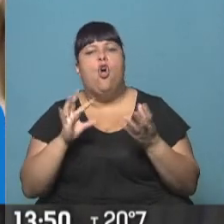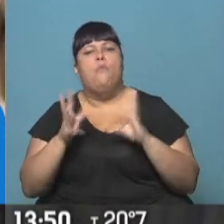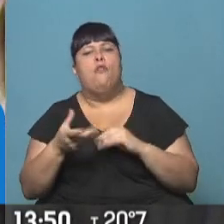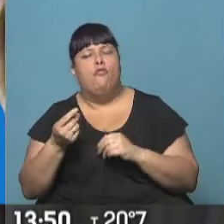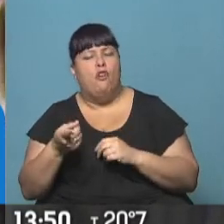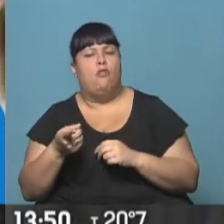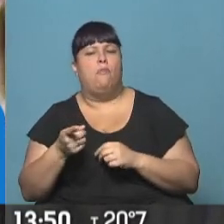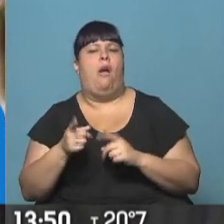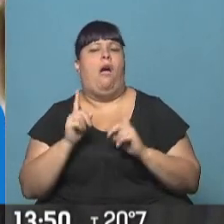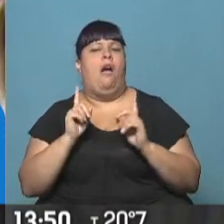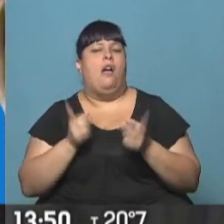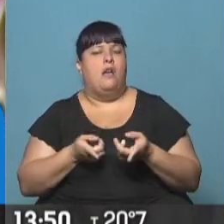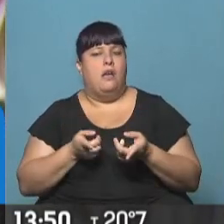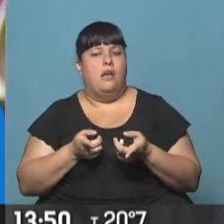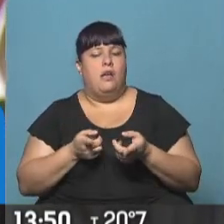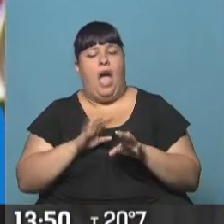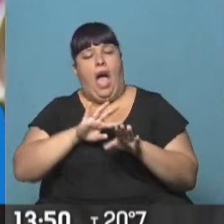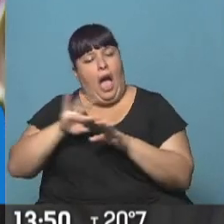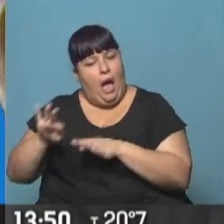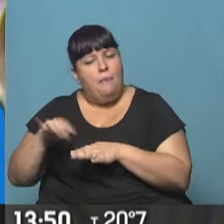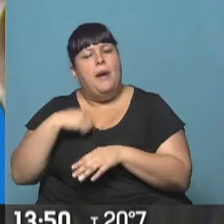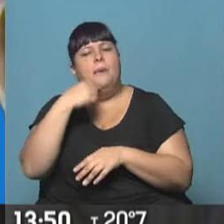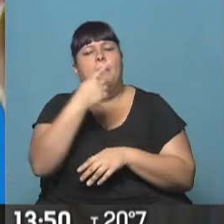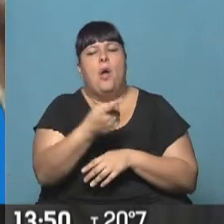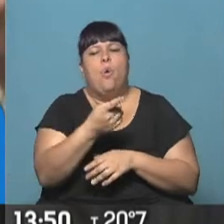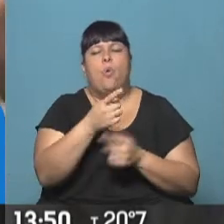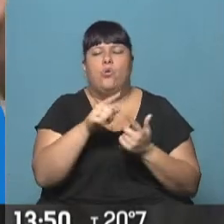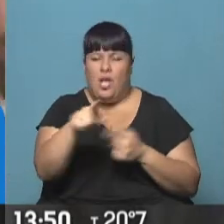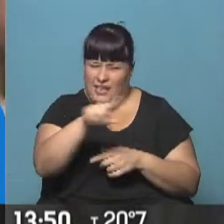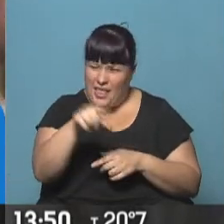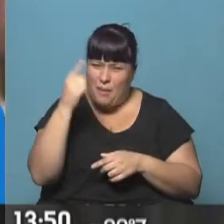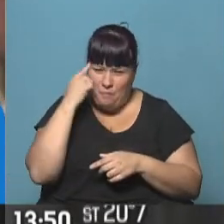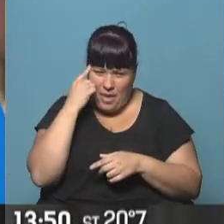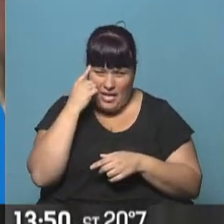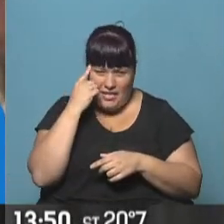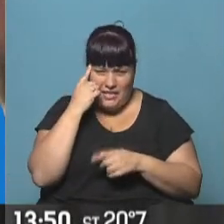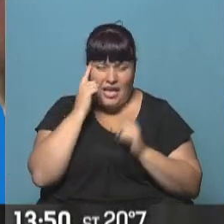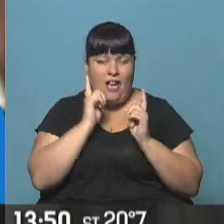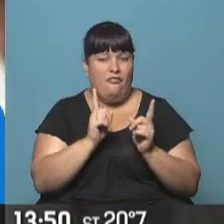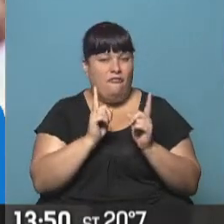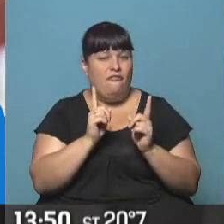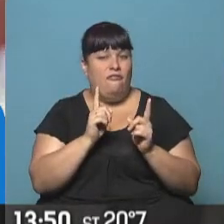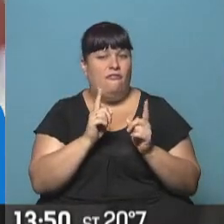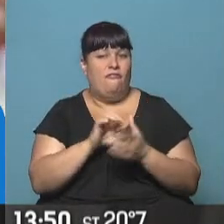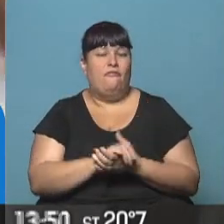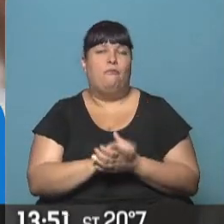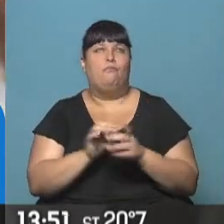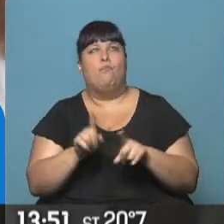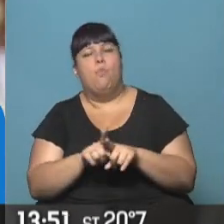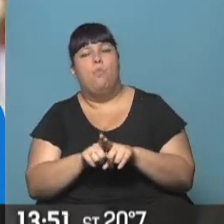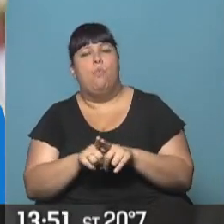sería. Y por otra parte, preguntarles si creen que siguiendo,